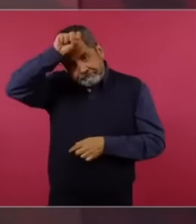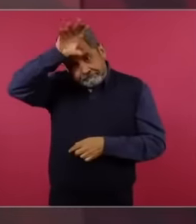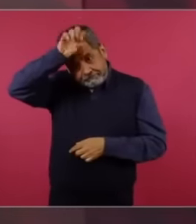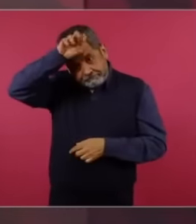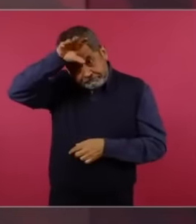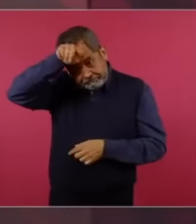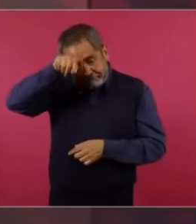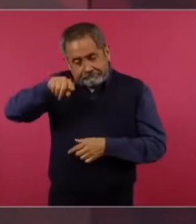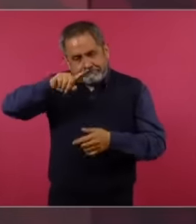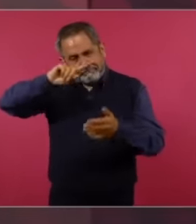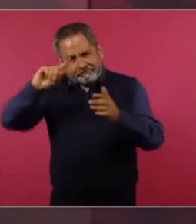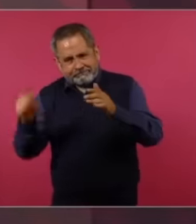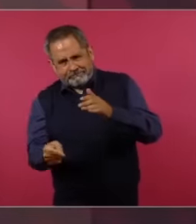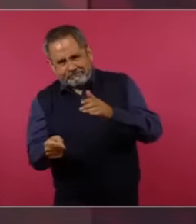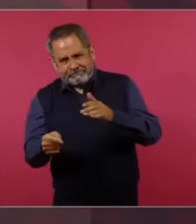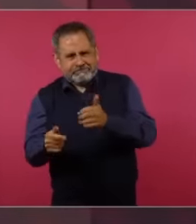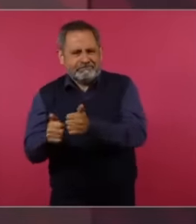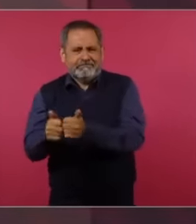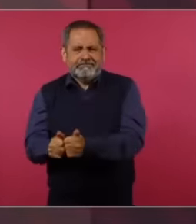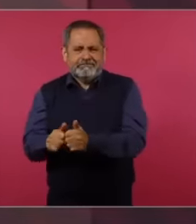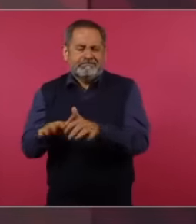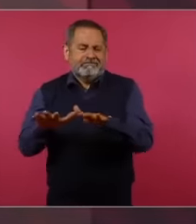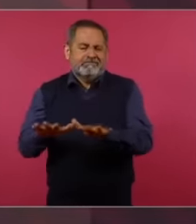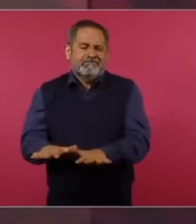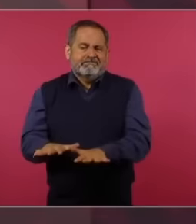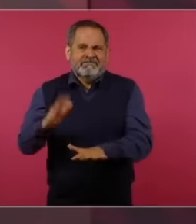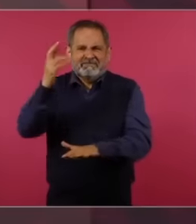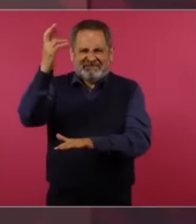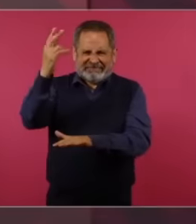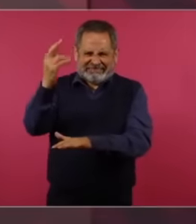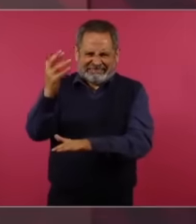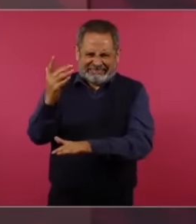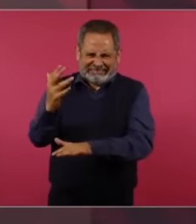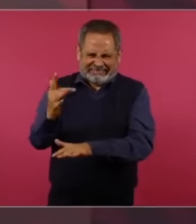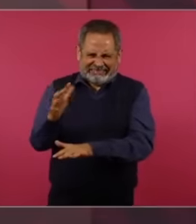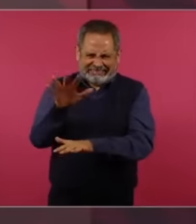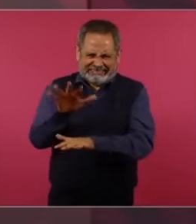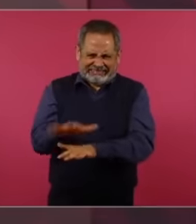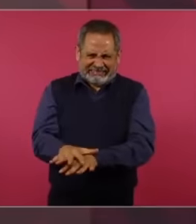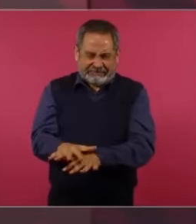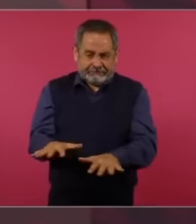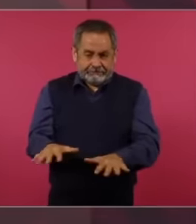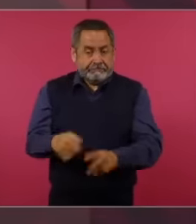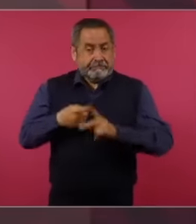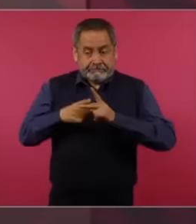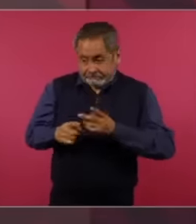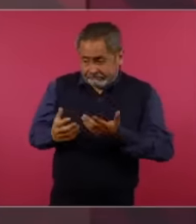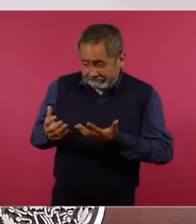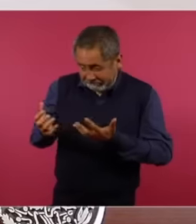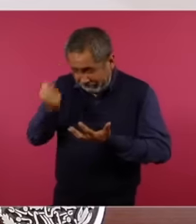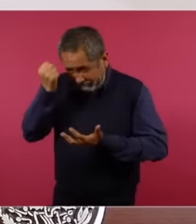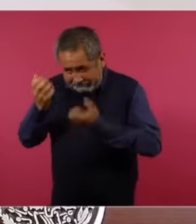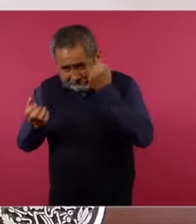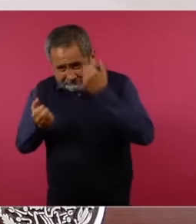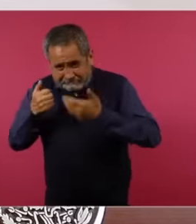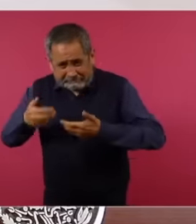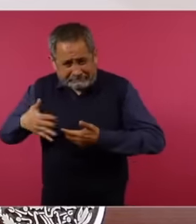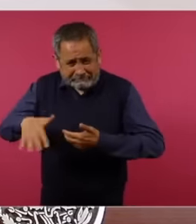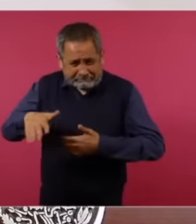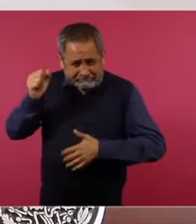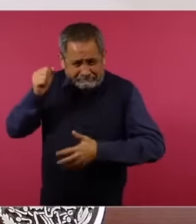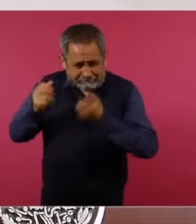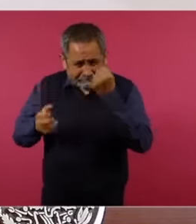quedaron sepultados. Se inició un rescate